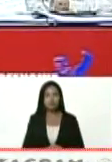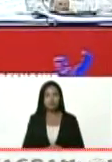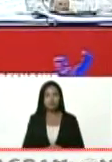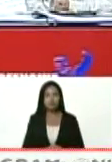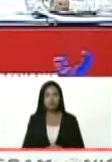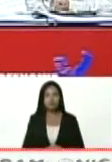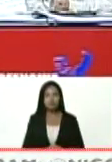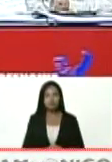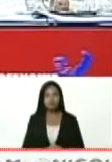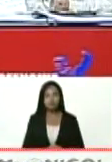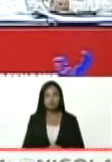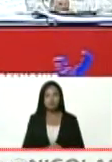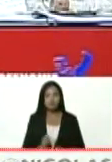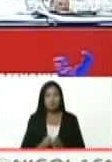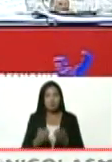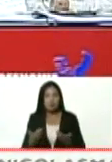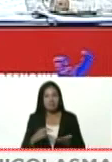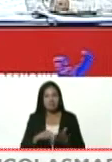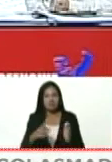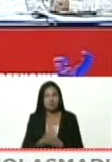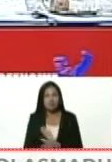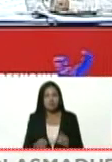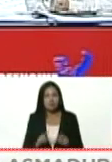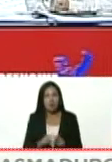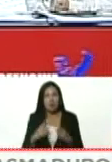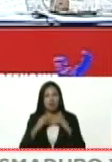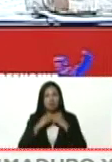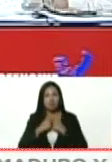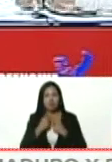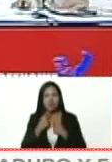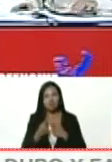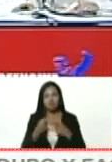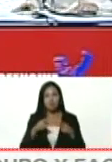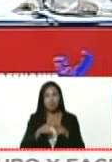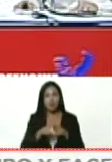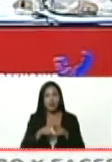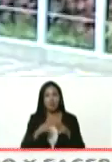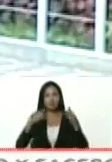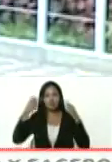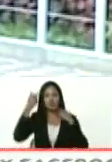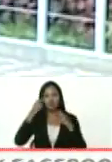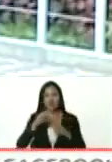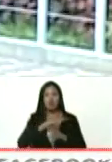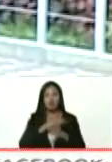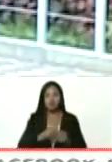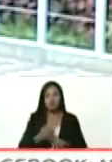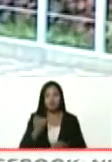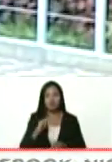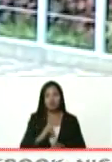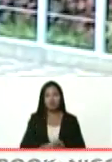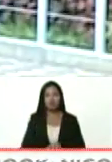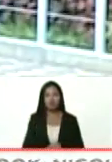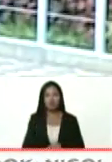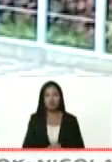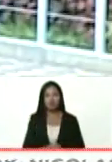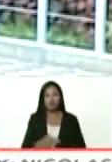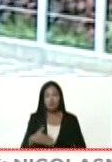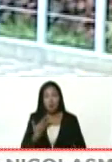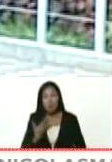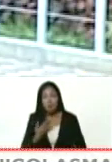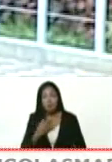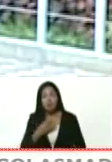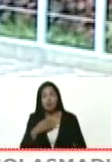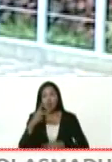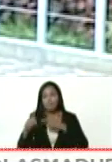El con qué, como dice Aristóbulo, el con qué que decía nuestro comandante Chávez. El poder que puede. Puede en lo político, puede